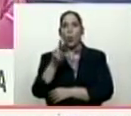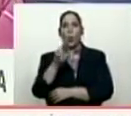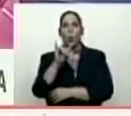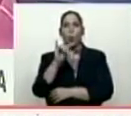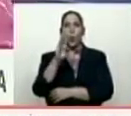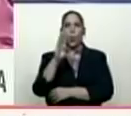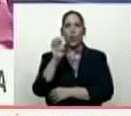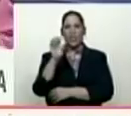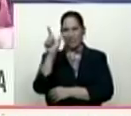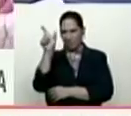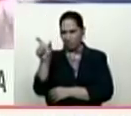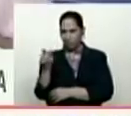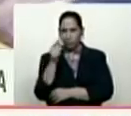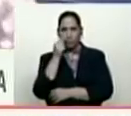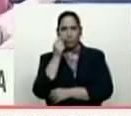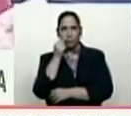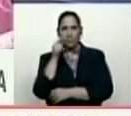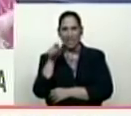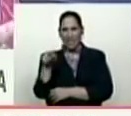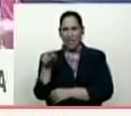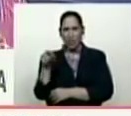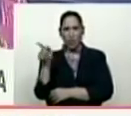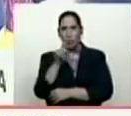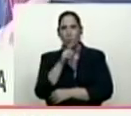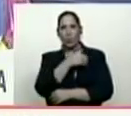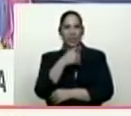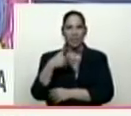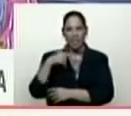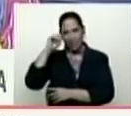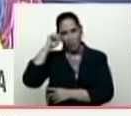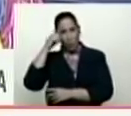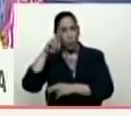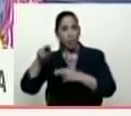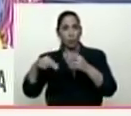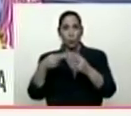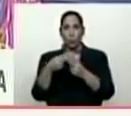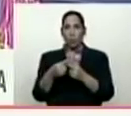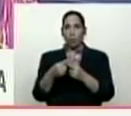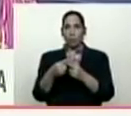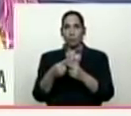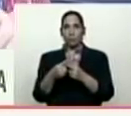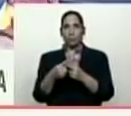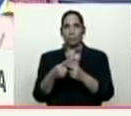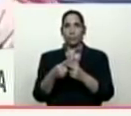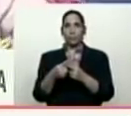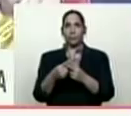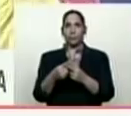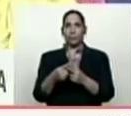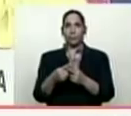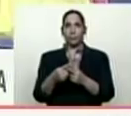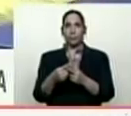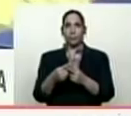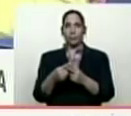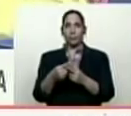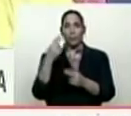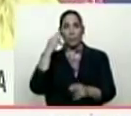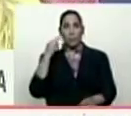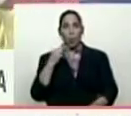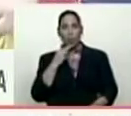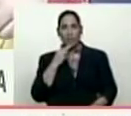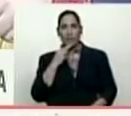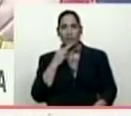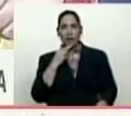Bueno, ni ellos van a querer recordar jamás y nunca que Bolívar cruzó ese